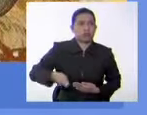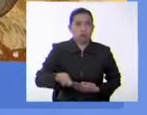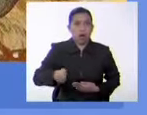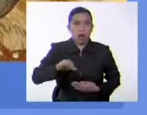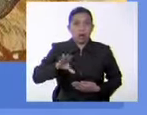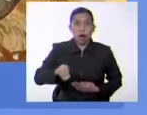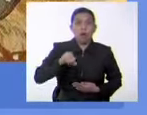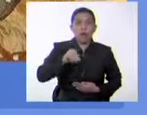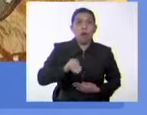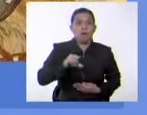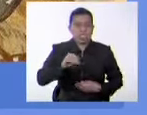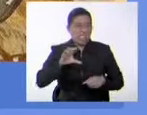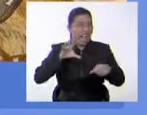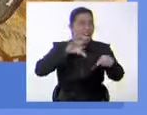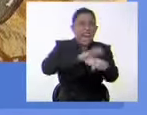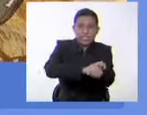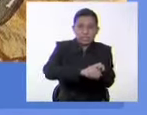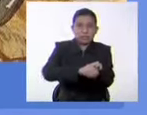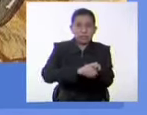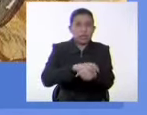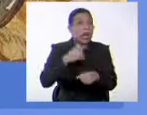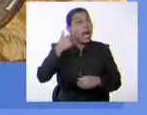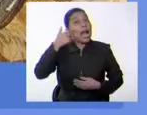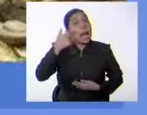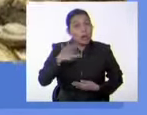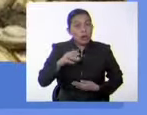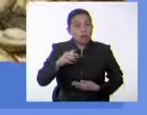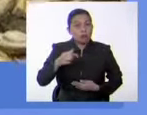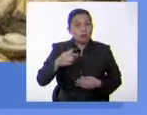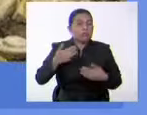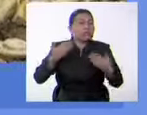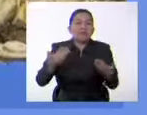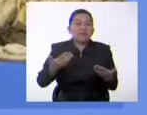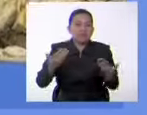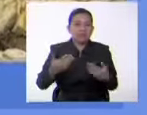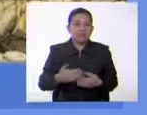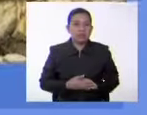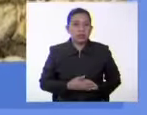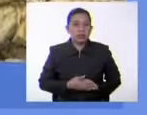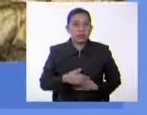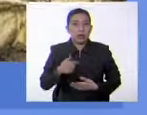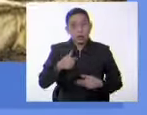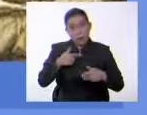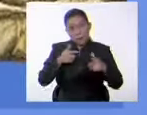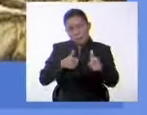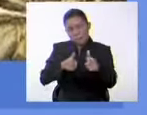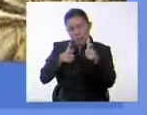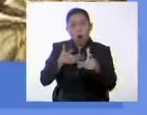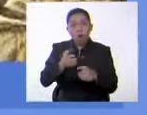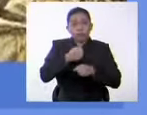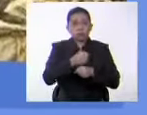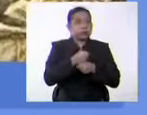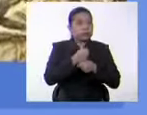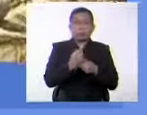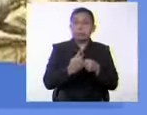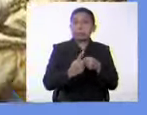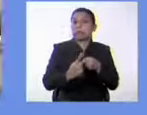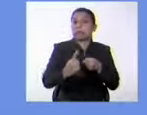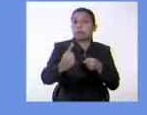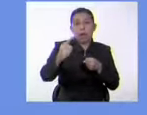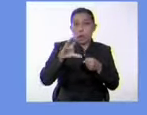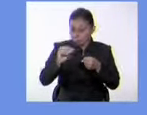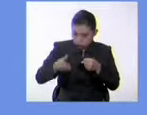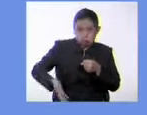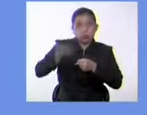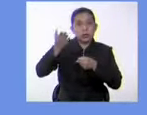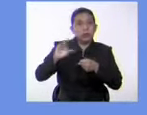poder someterlos. Es decir, si no los alcanzaban con su artillería, ¿verdad?, con su caballería, estaban los animales que